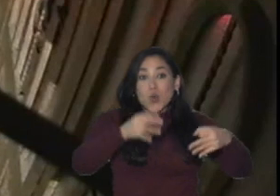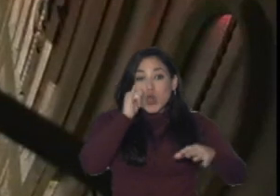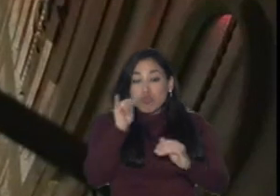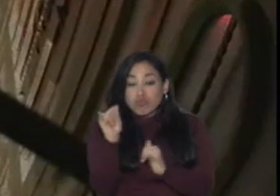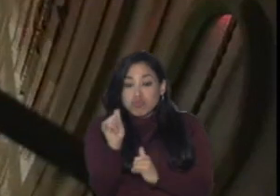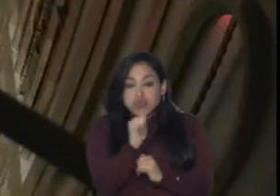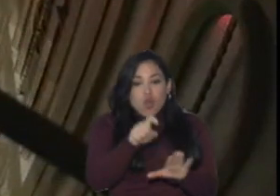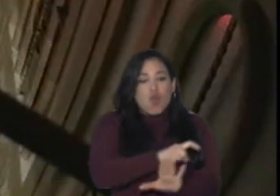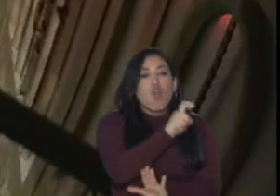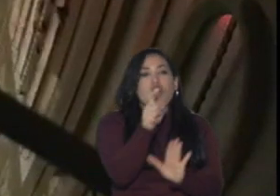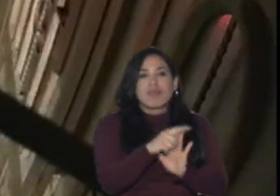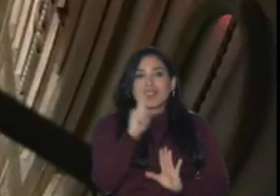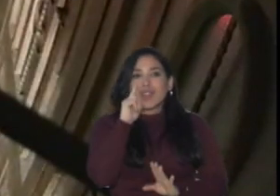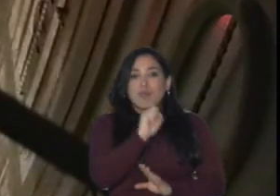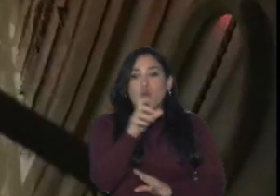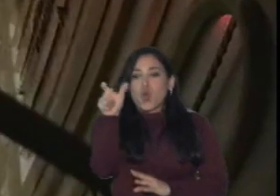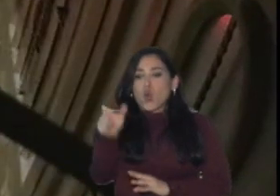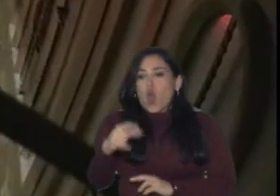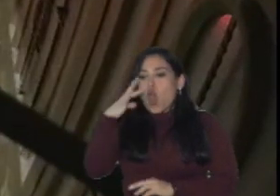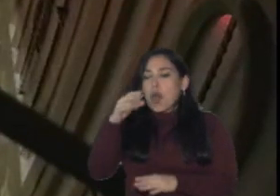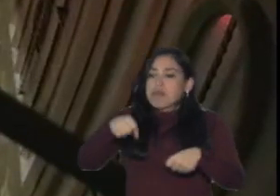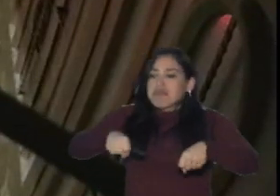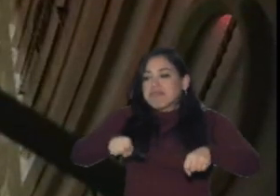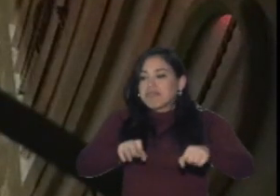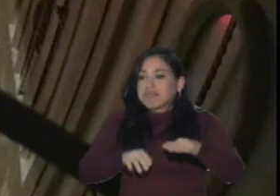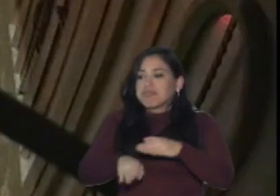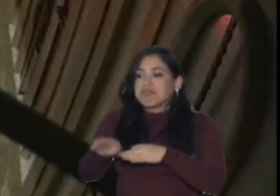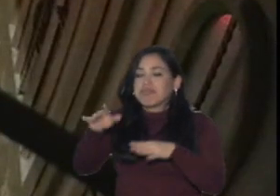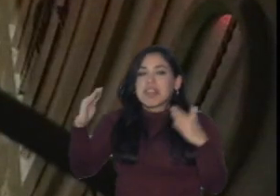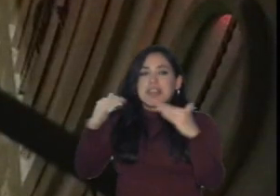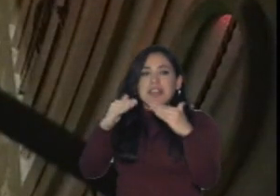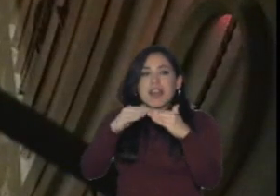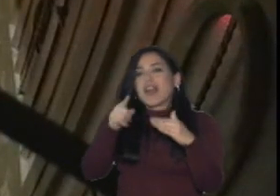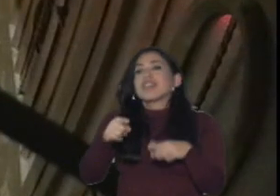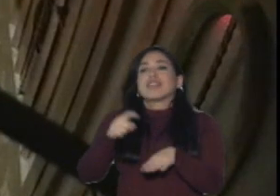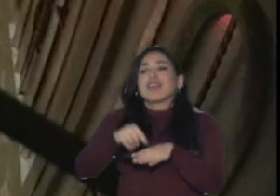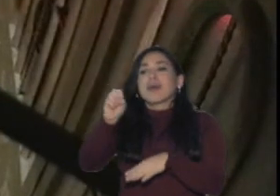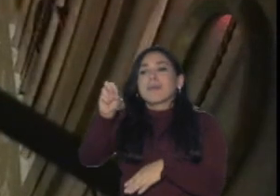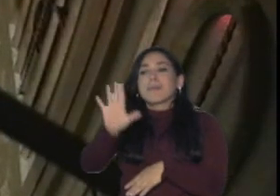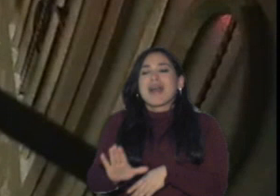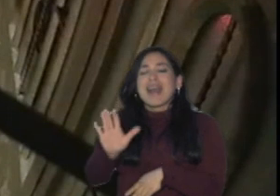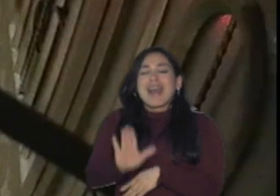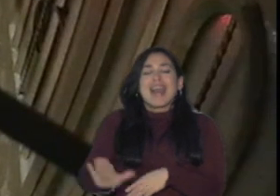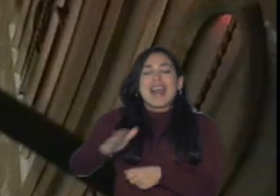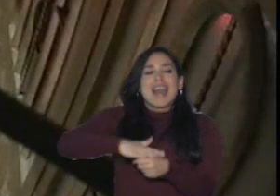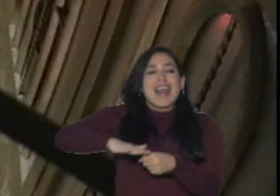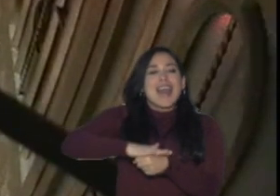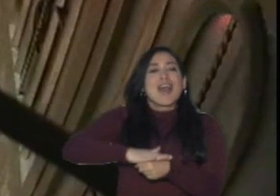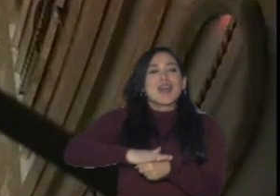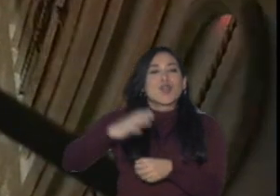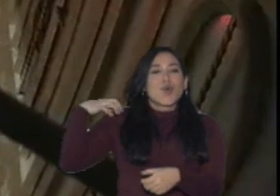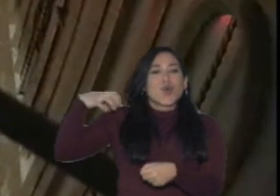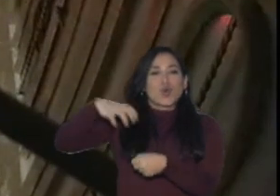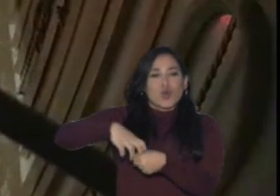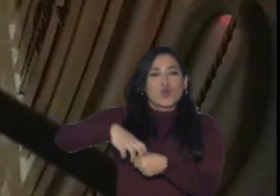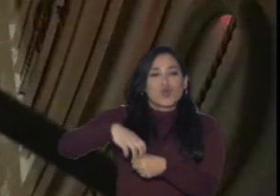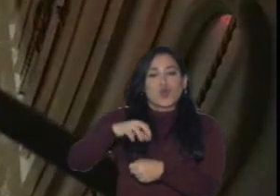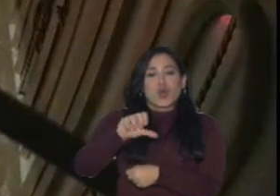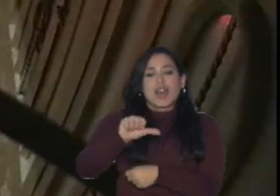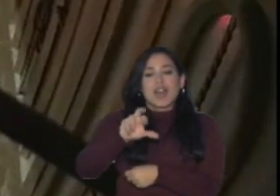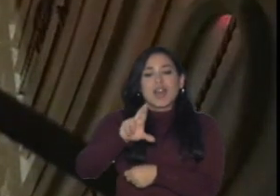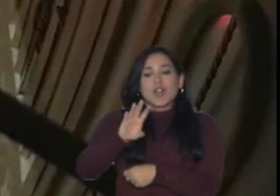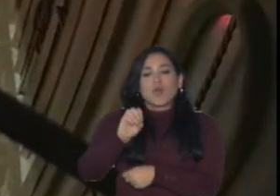grabado todo. Se ve cuando un comerciante llega en su motocicleta a su vivienda ubicada en el barrio Arborizadora Alta, en la localidad de Ciudad